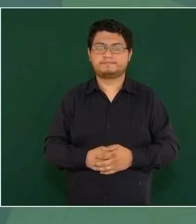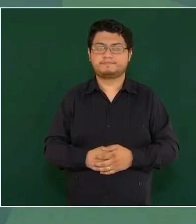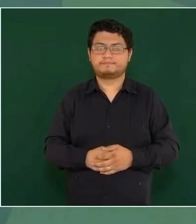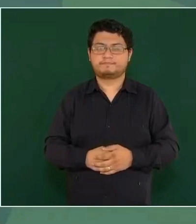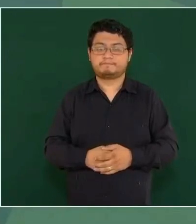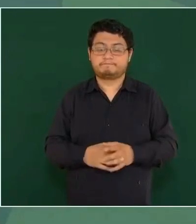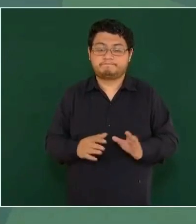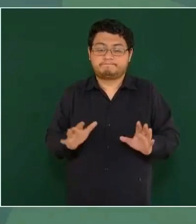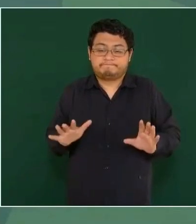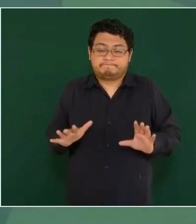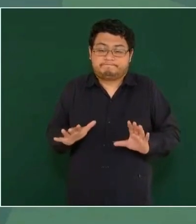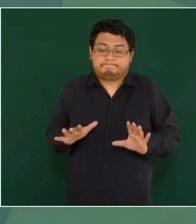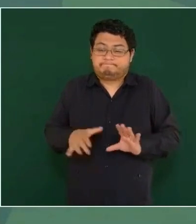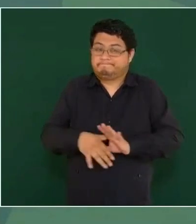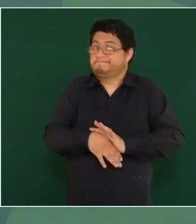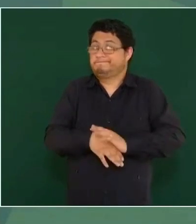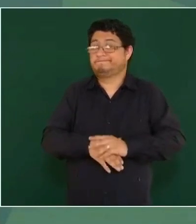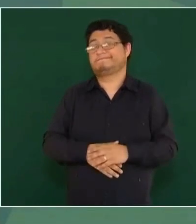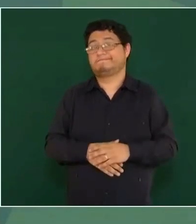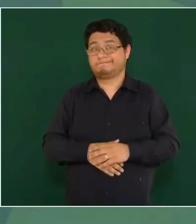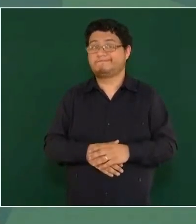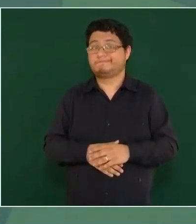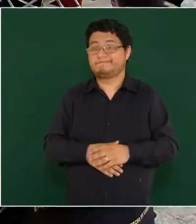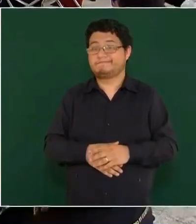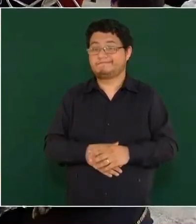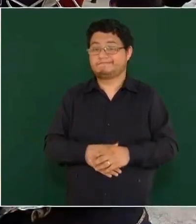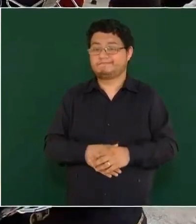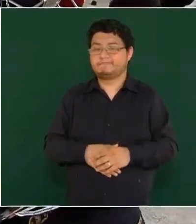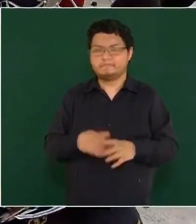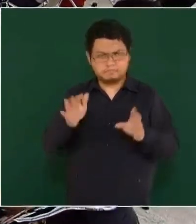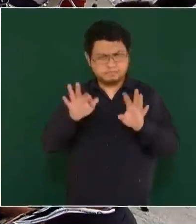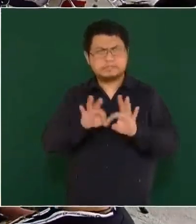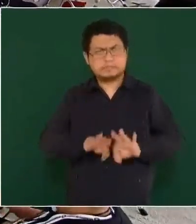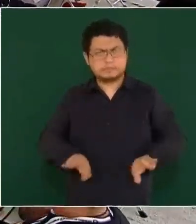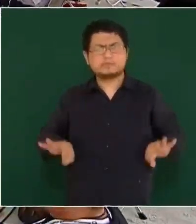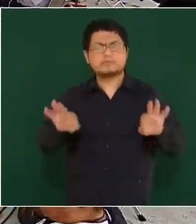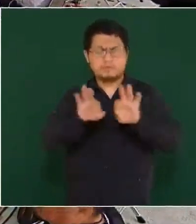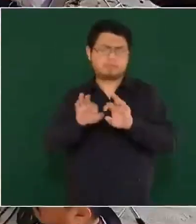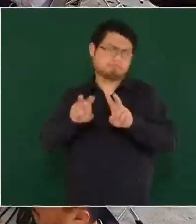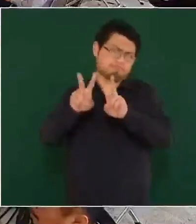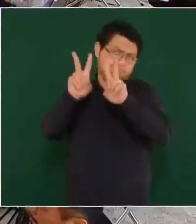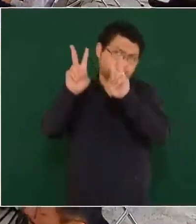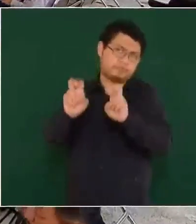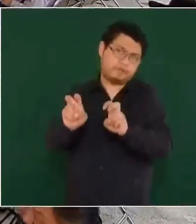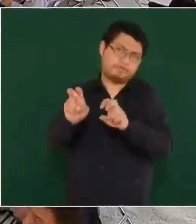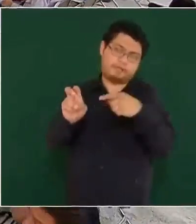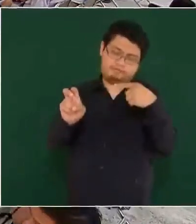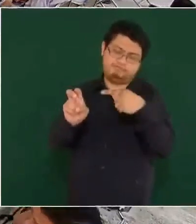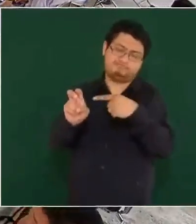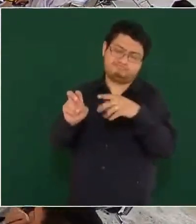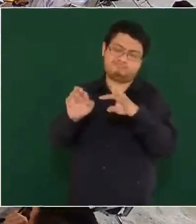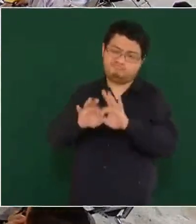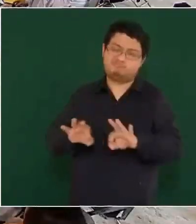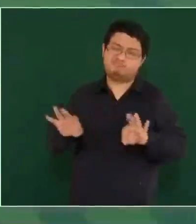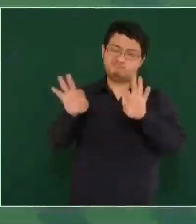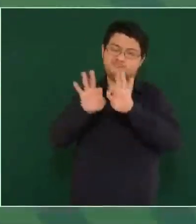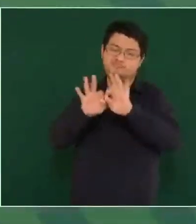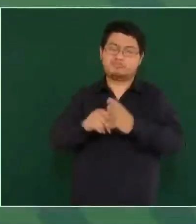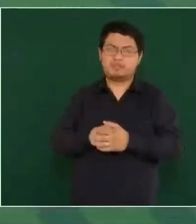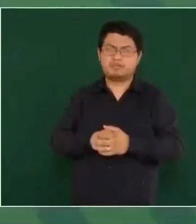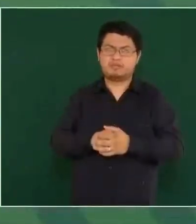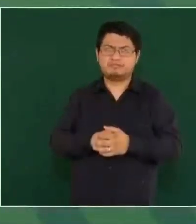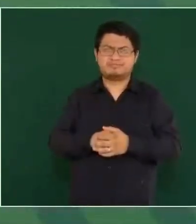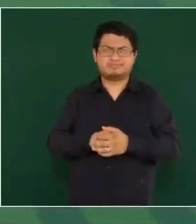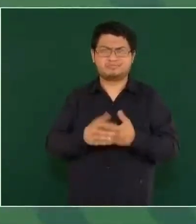Entonces sí es importante este tema no hay